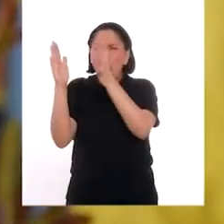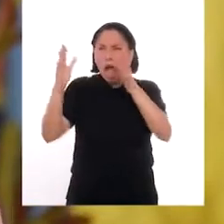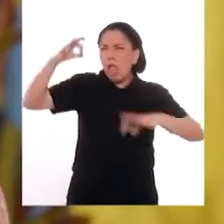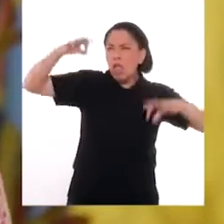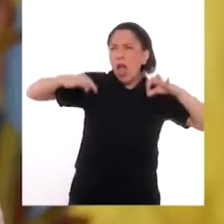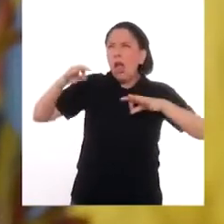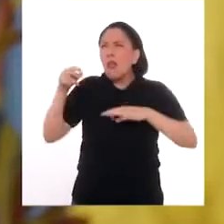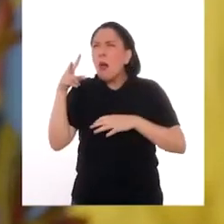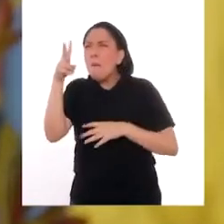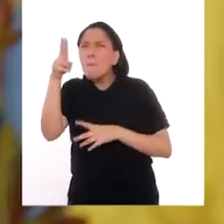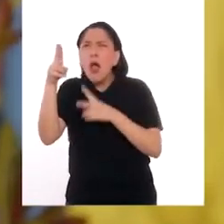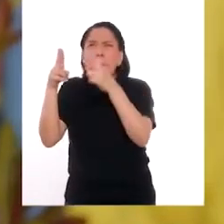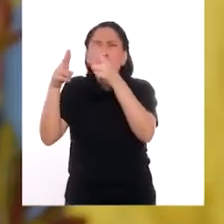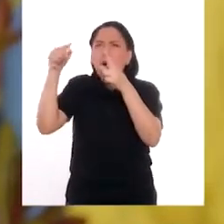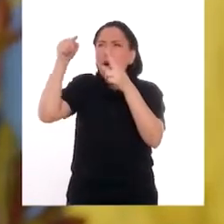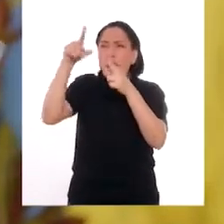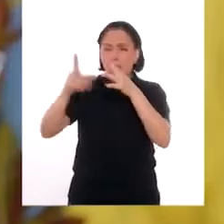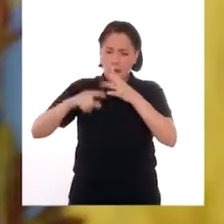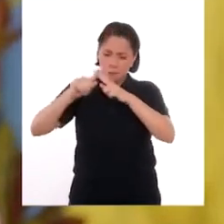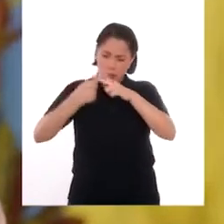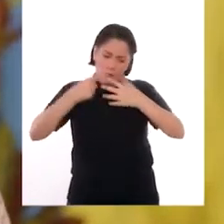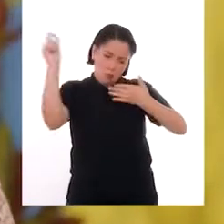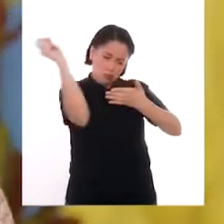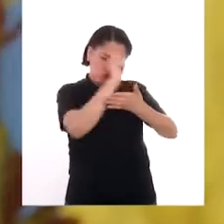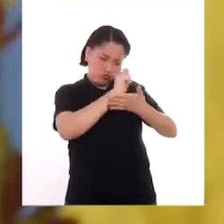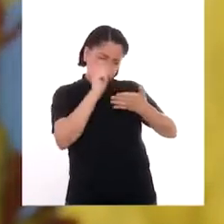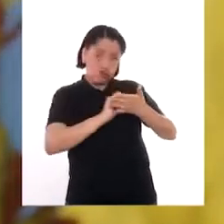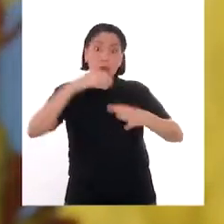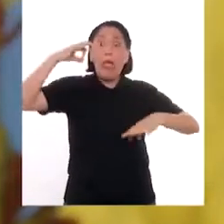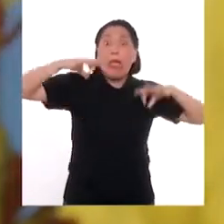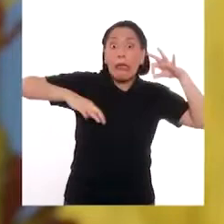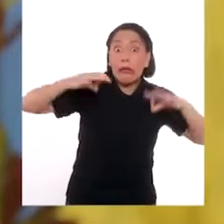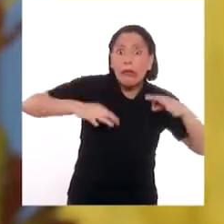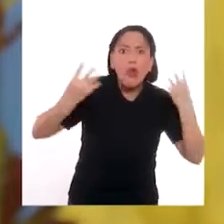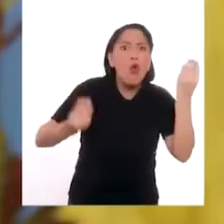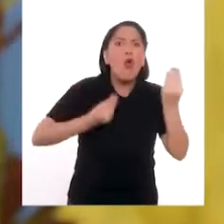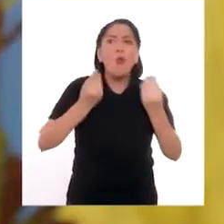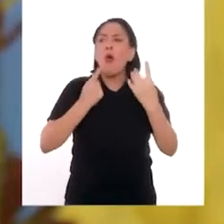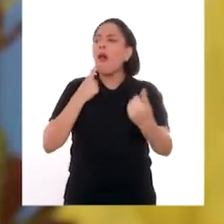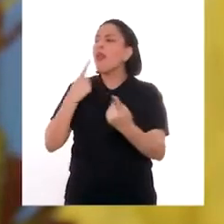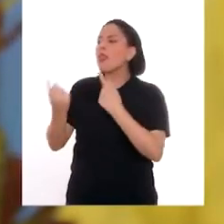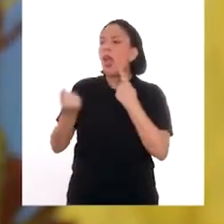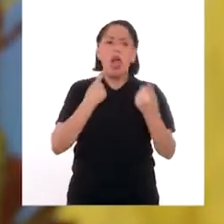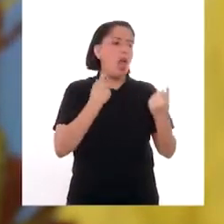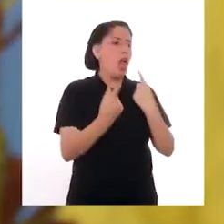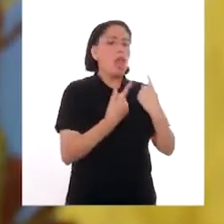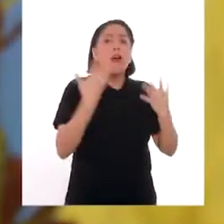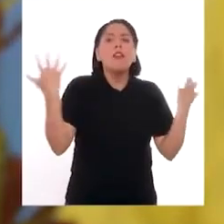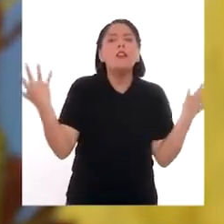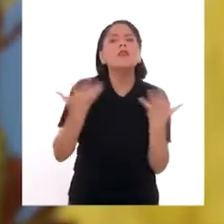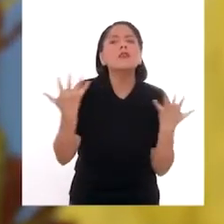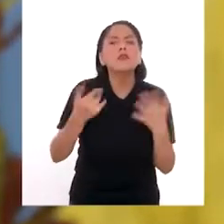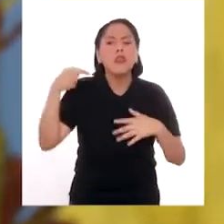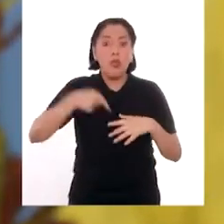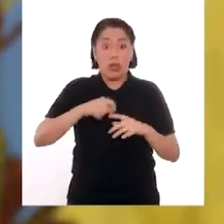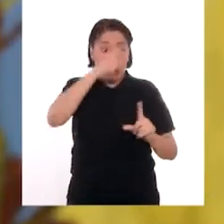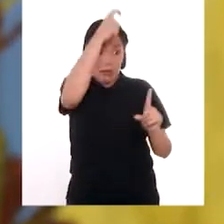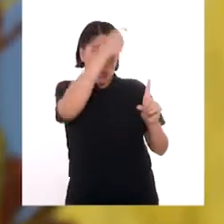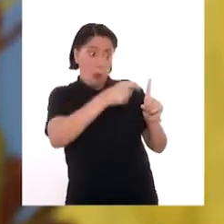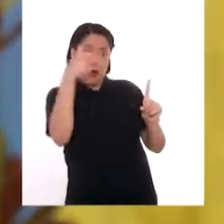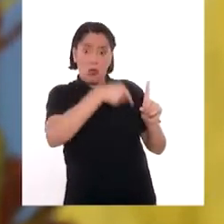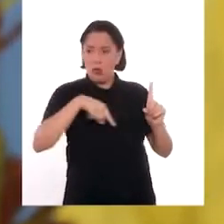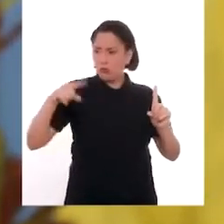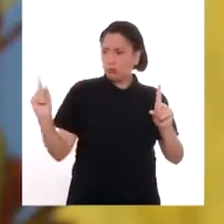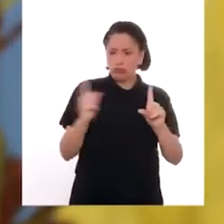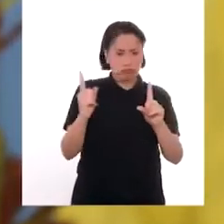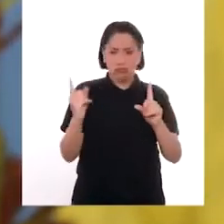a hacer y luego creamos el guión. En el teatro usamos el diálogo, entonces tenemos que hacer que los